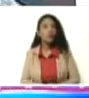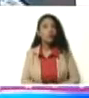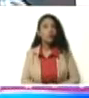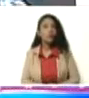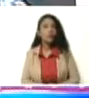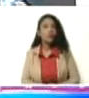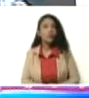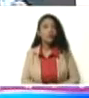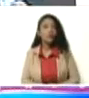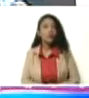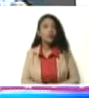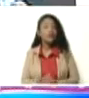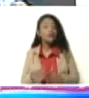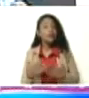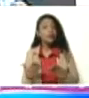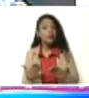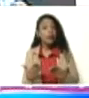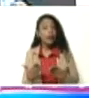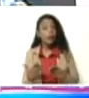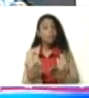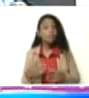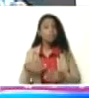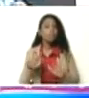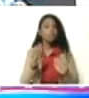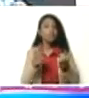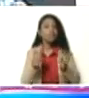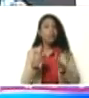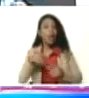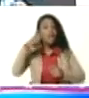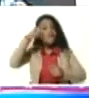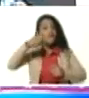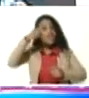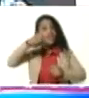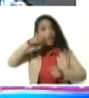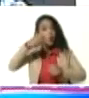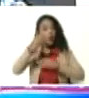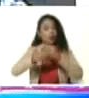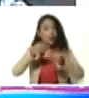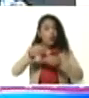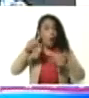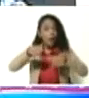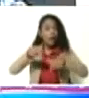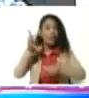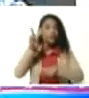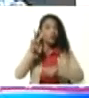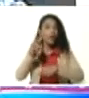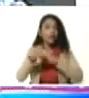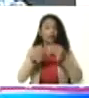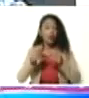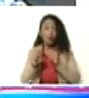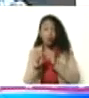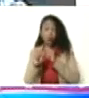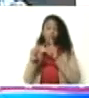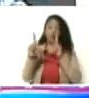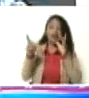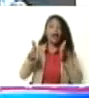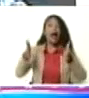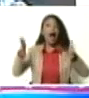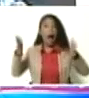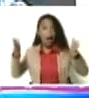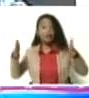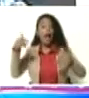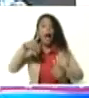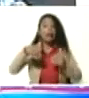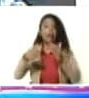que a nivel audiovisual se está haciendo en Venezuela, Ernesto. Se ha creado una expectativa grande aquí